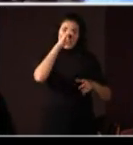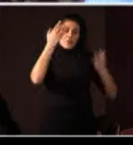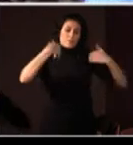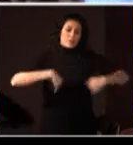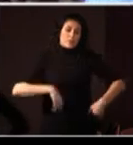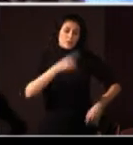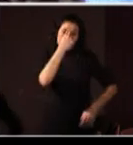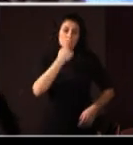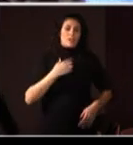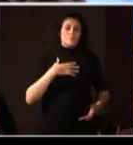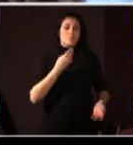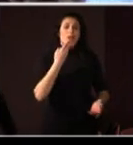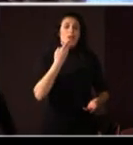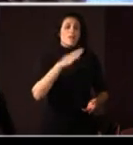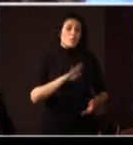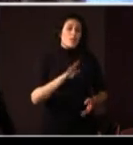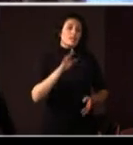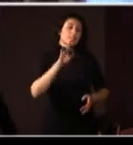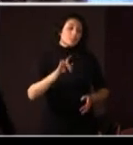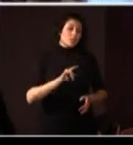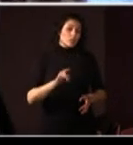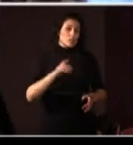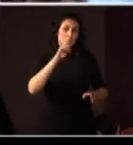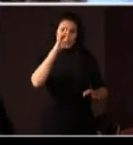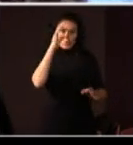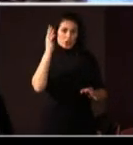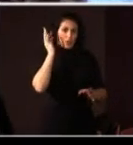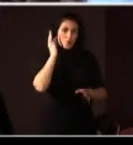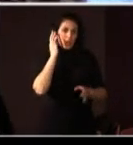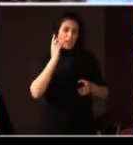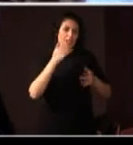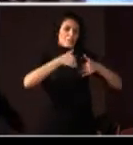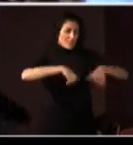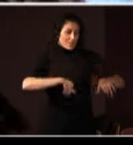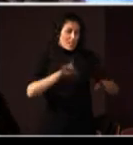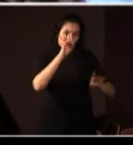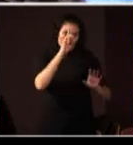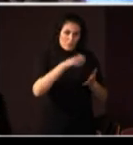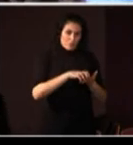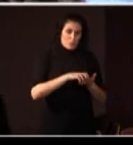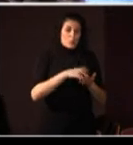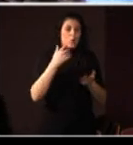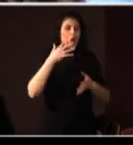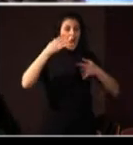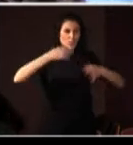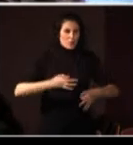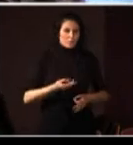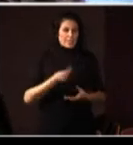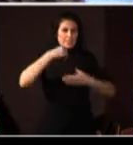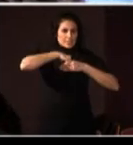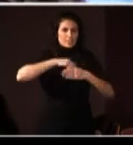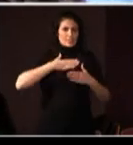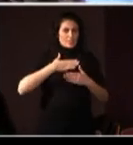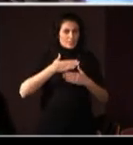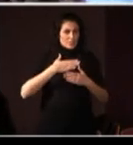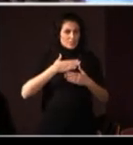mi imagen será prototipo característico de la mujer albaceteña, pero sí les puedo asegurar que interiormente